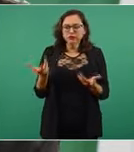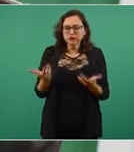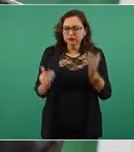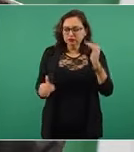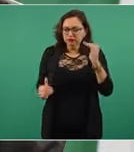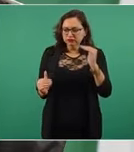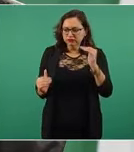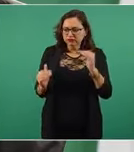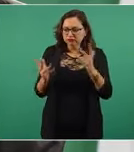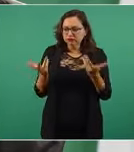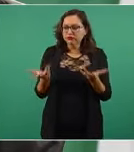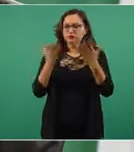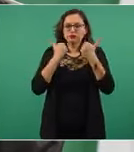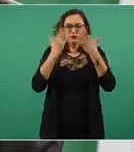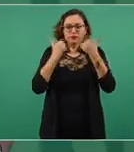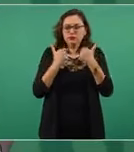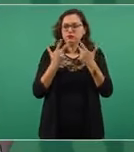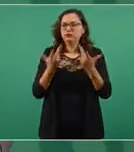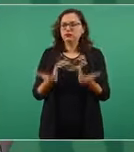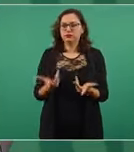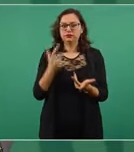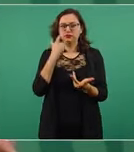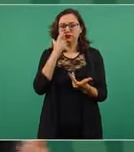se hizo